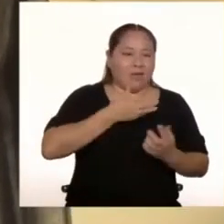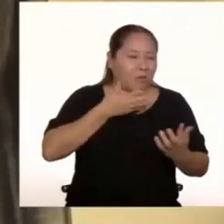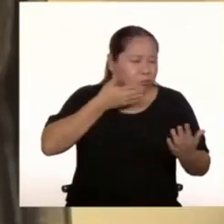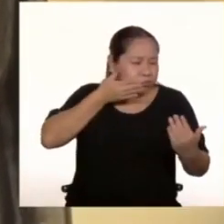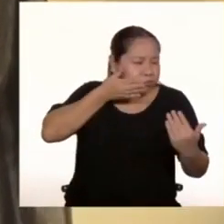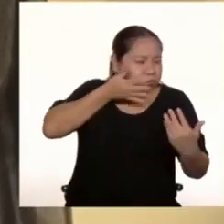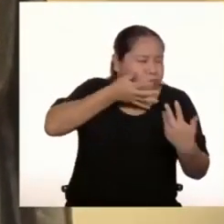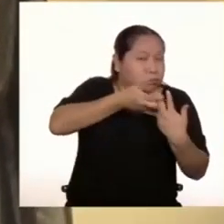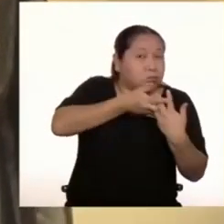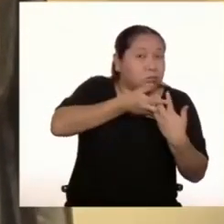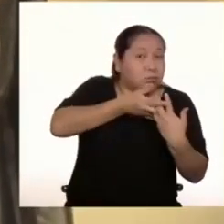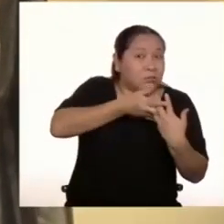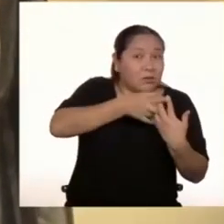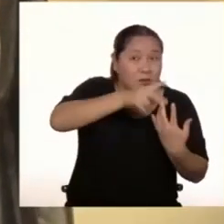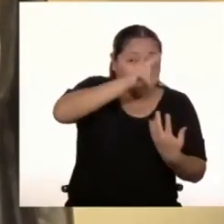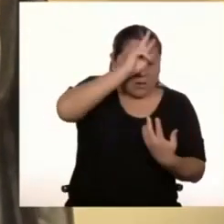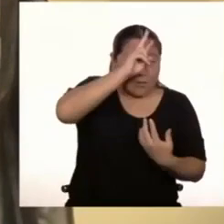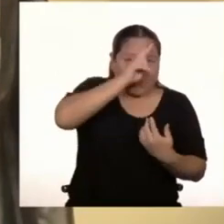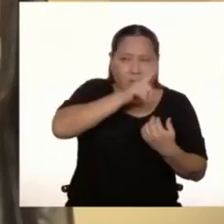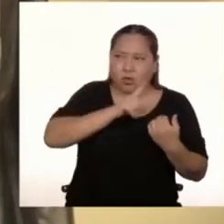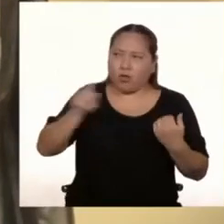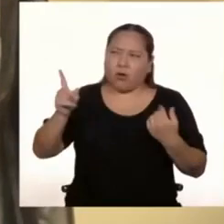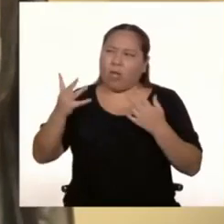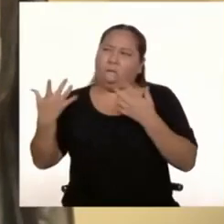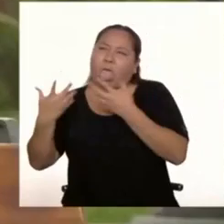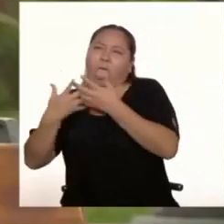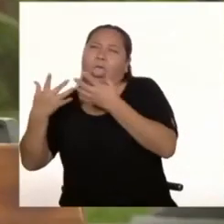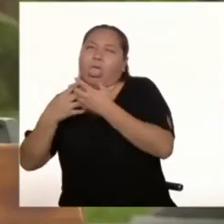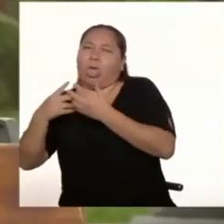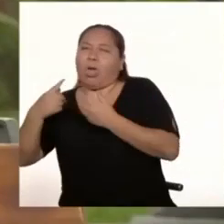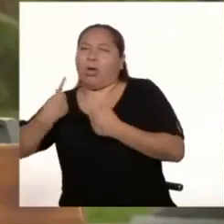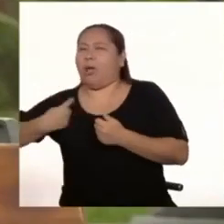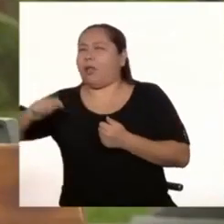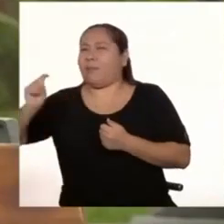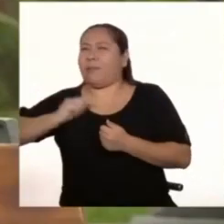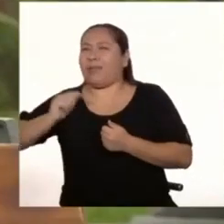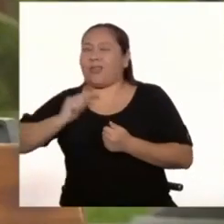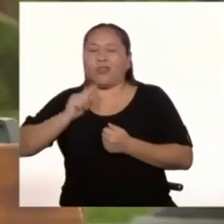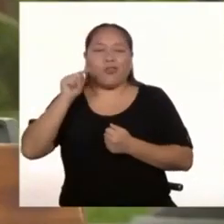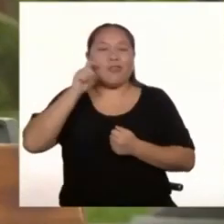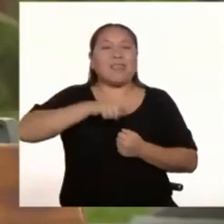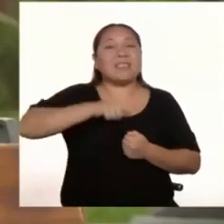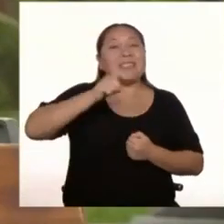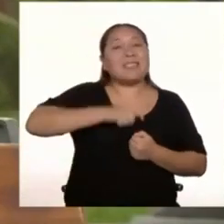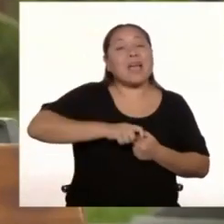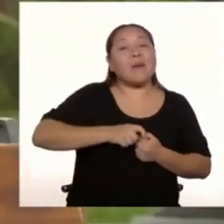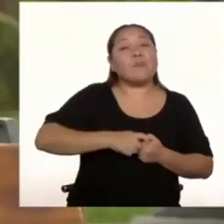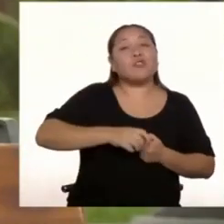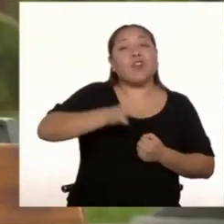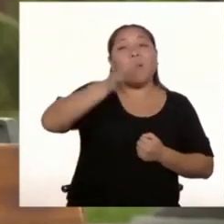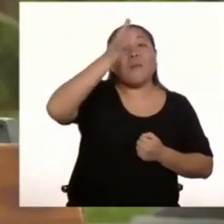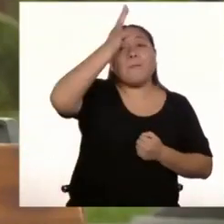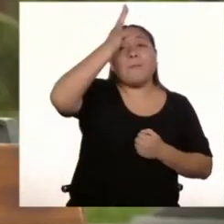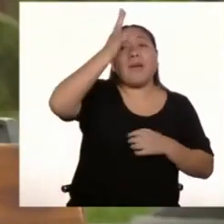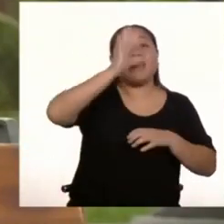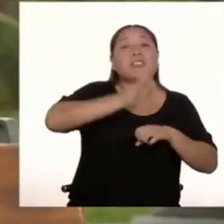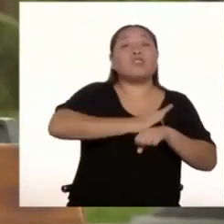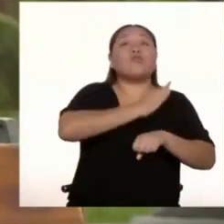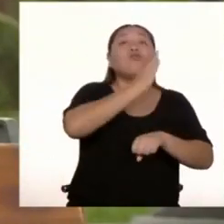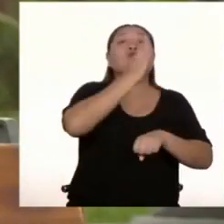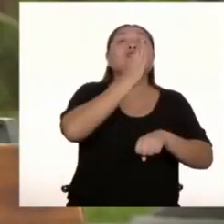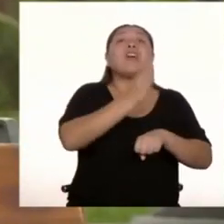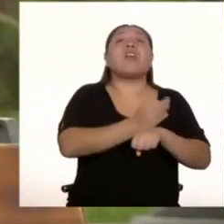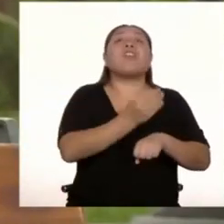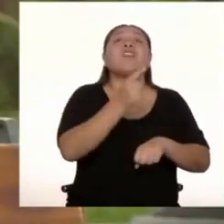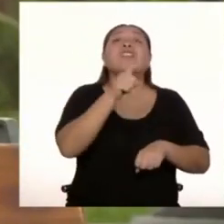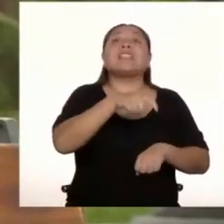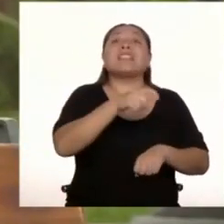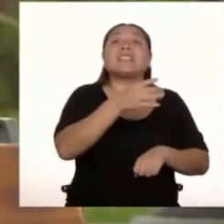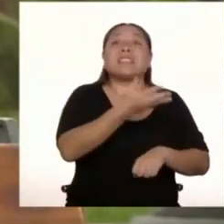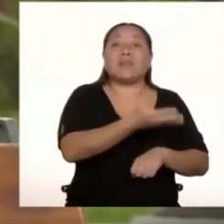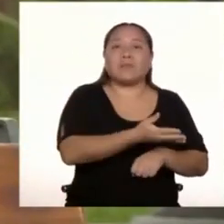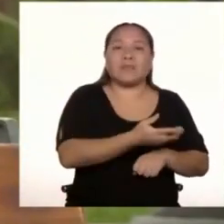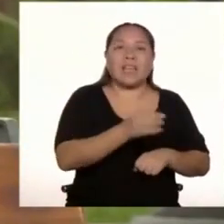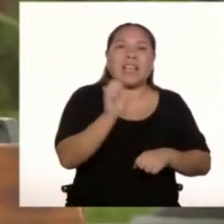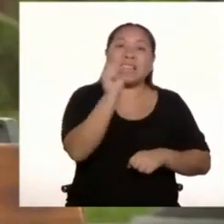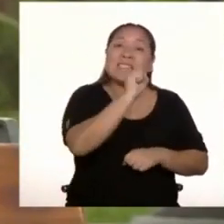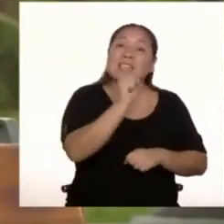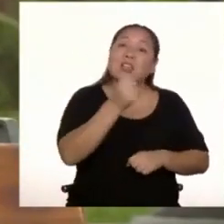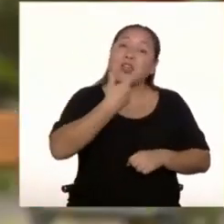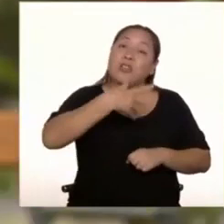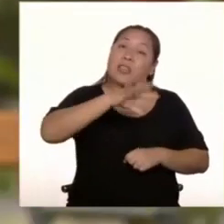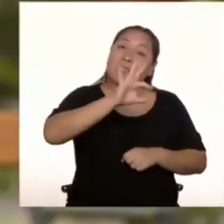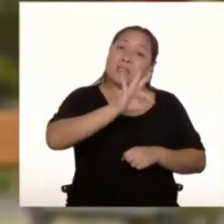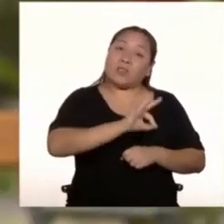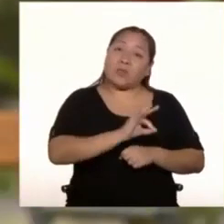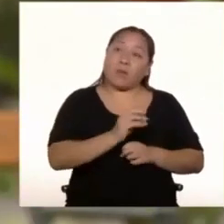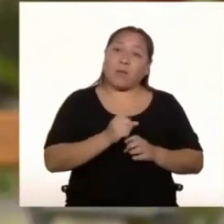se necesitaba tener padres fundadores. En ese sentido, en el siglo XIX van a realizarse